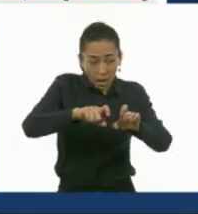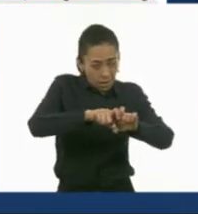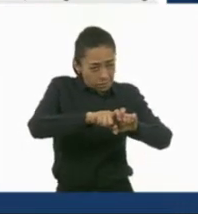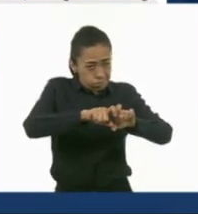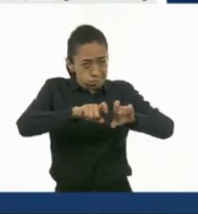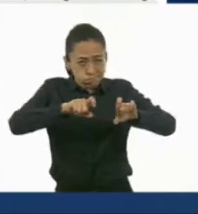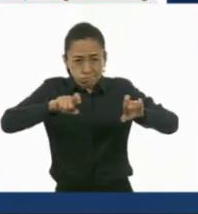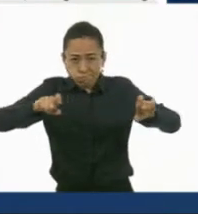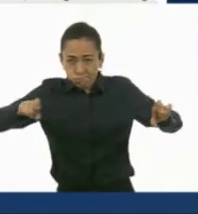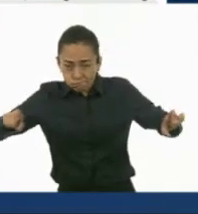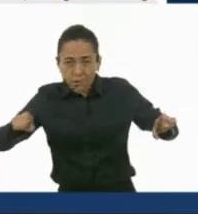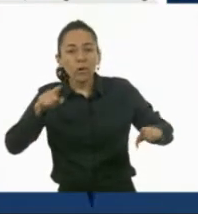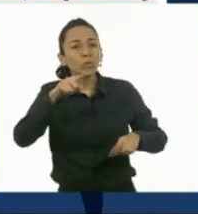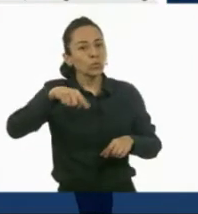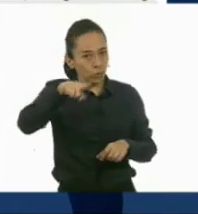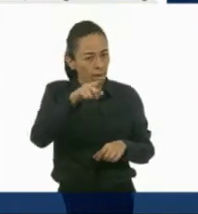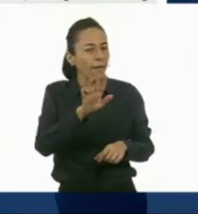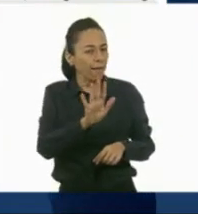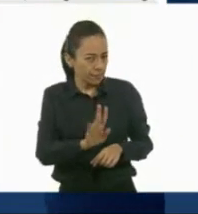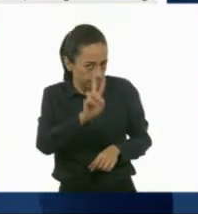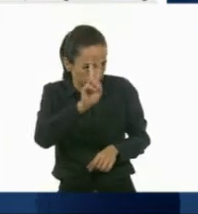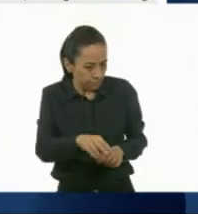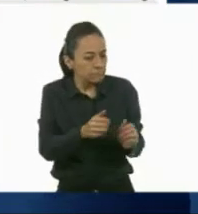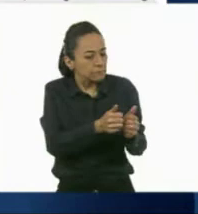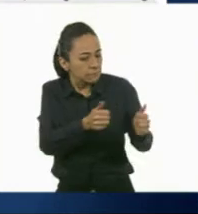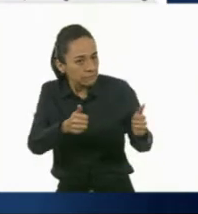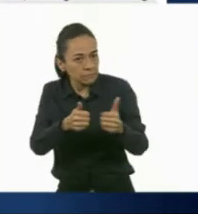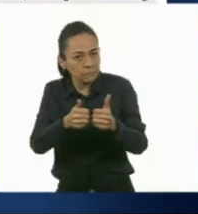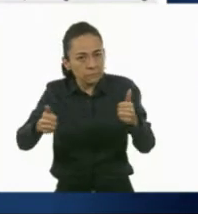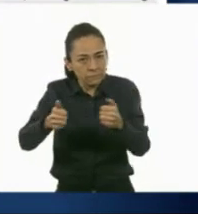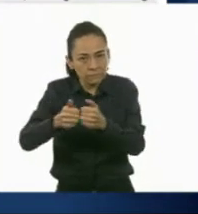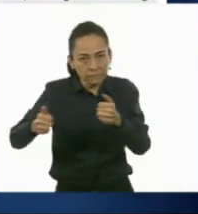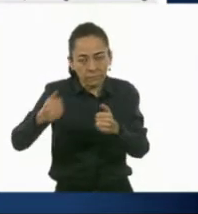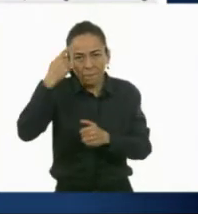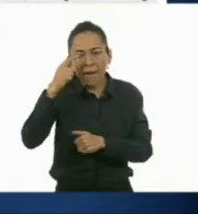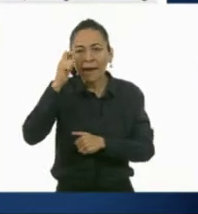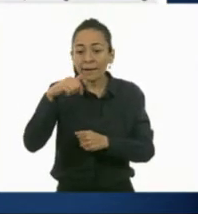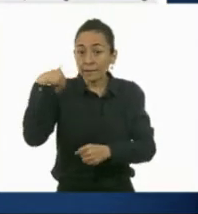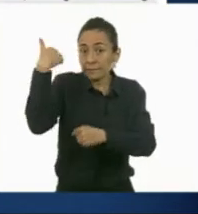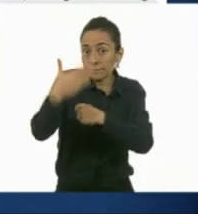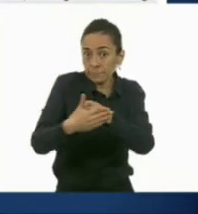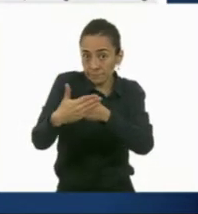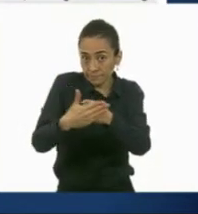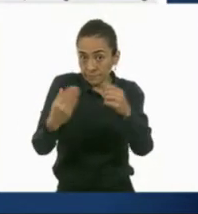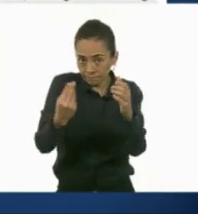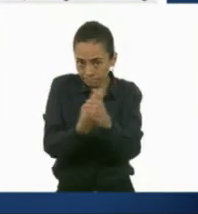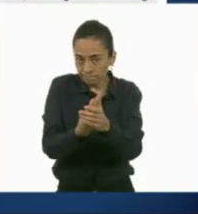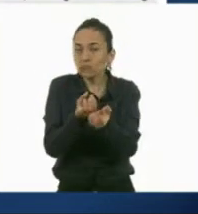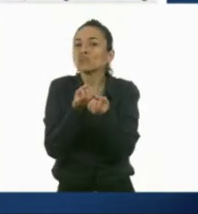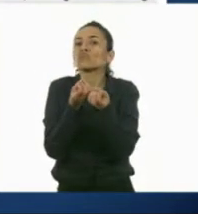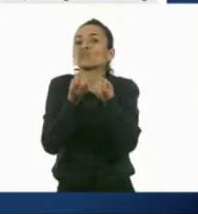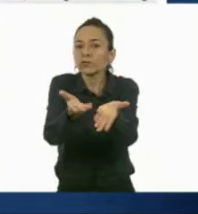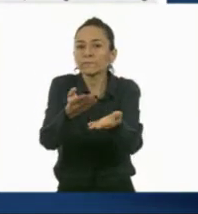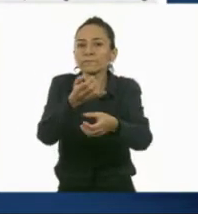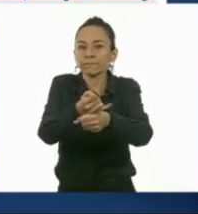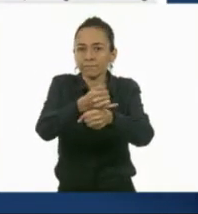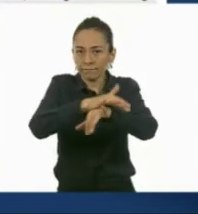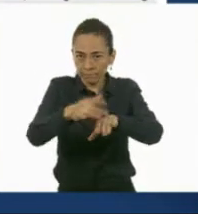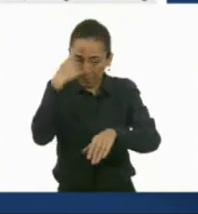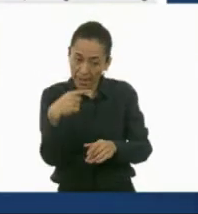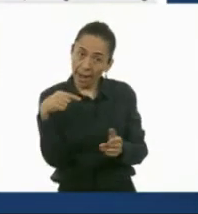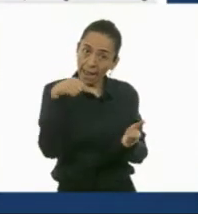espacio necesario porque en las siguientes sesiones les vamos a dar información con la que van a poder rellenar esta línea del